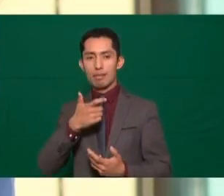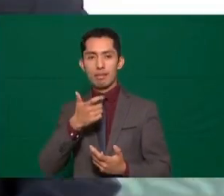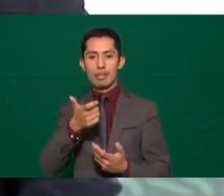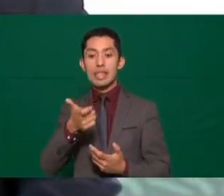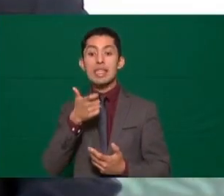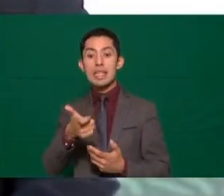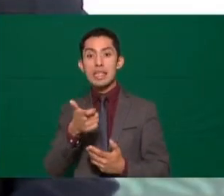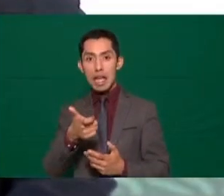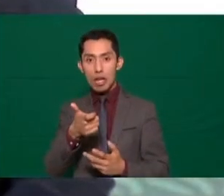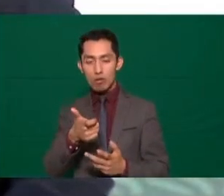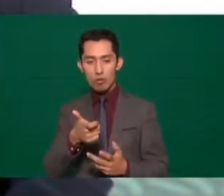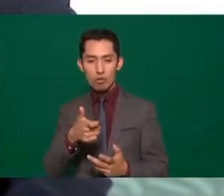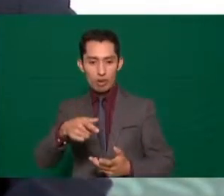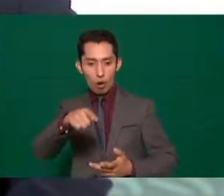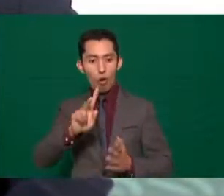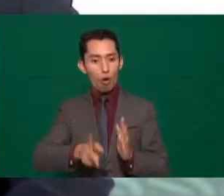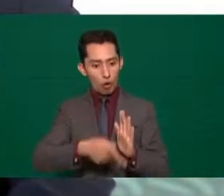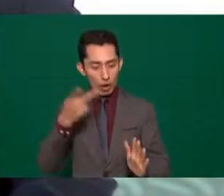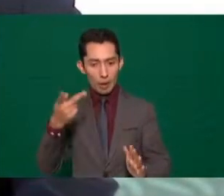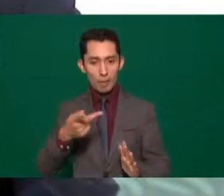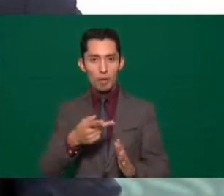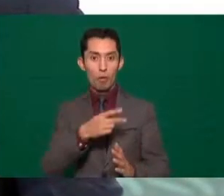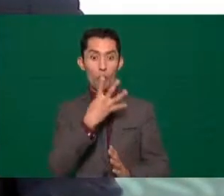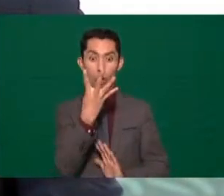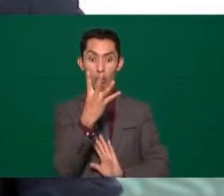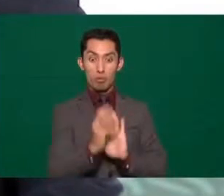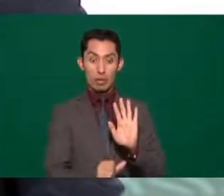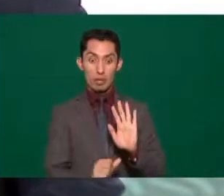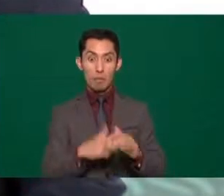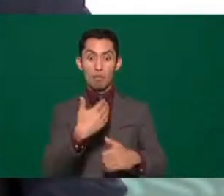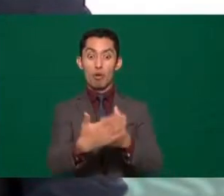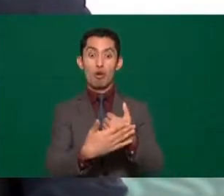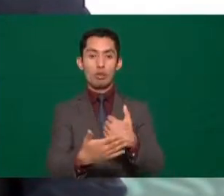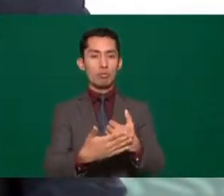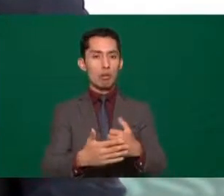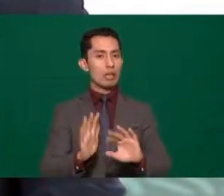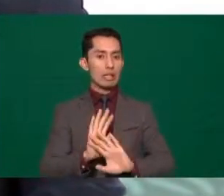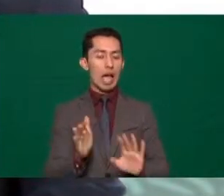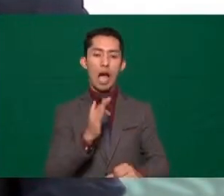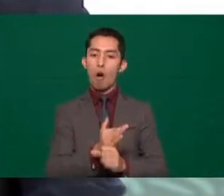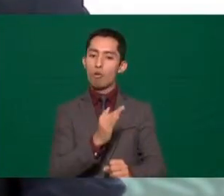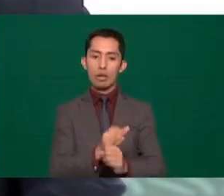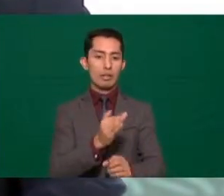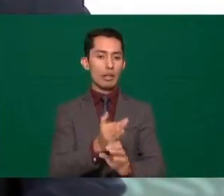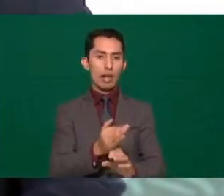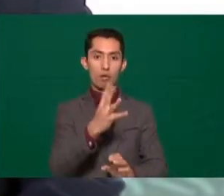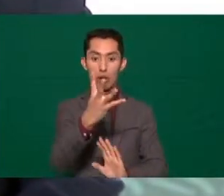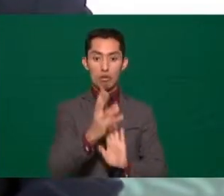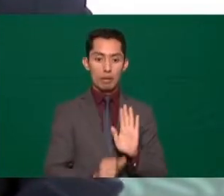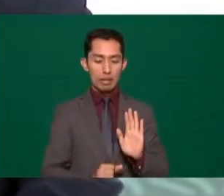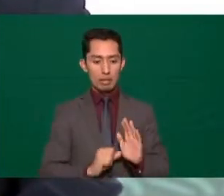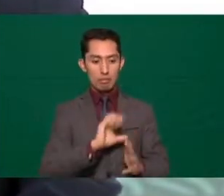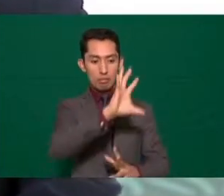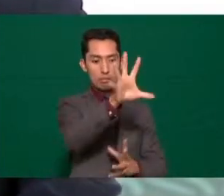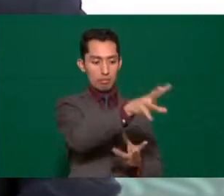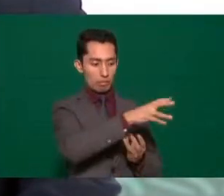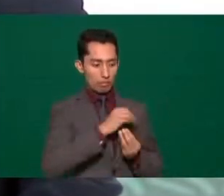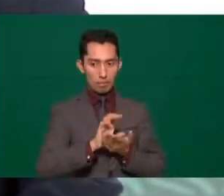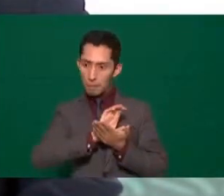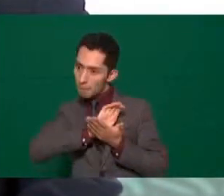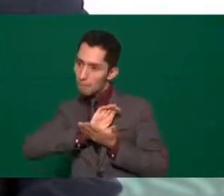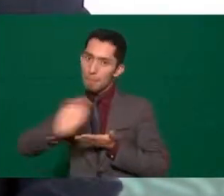les vuelva a adelantar 4 meses a los adultos mayores, para que no estén